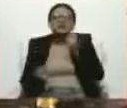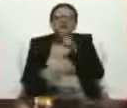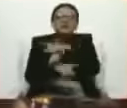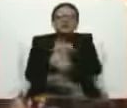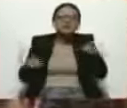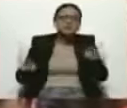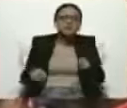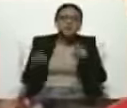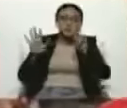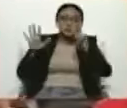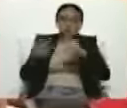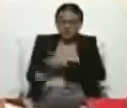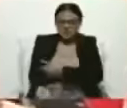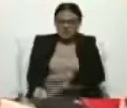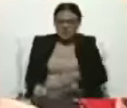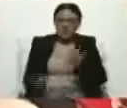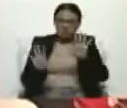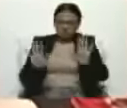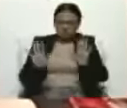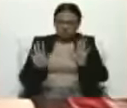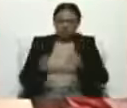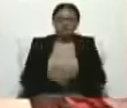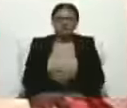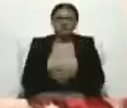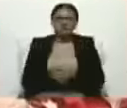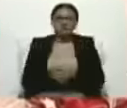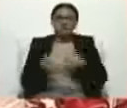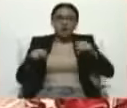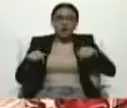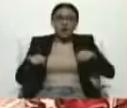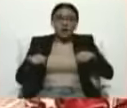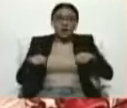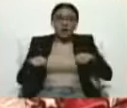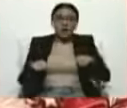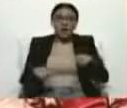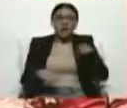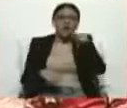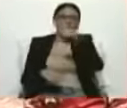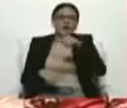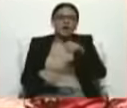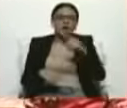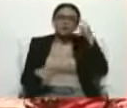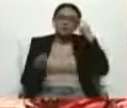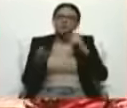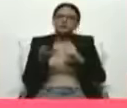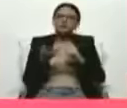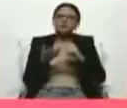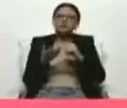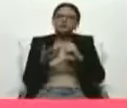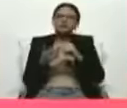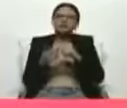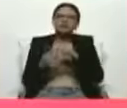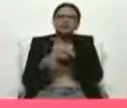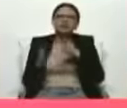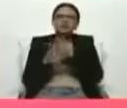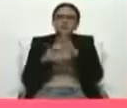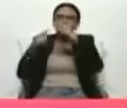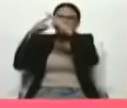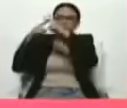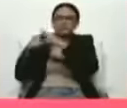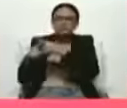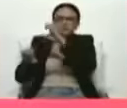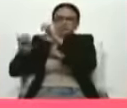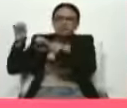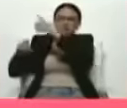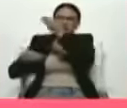7 millones. Ahora ellos están, claro, a ellos se les enredó eso cuando hicieron, ¿cómo se llama? Primero aquel registro en el extranjero